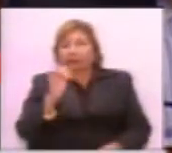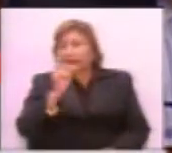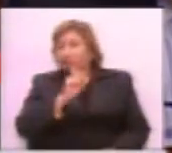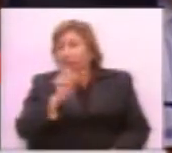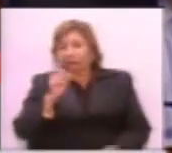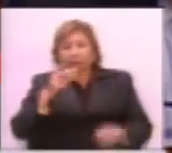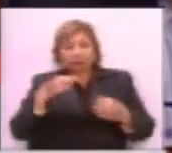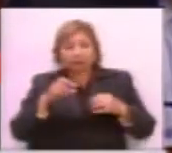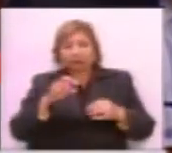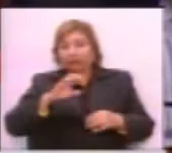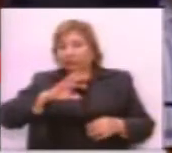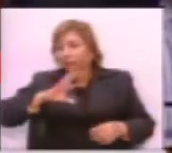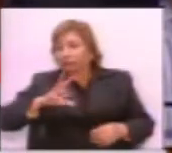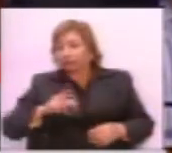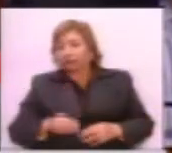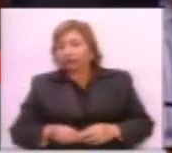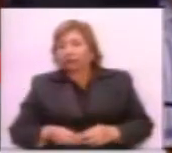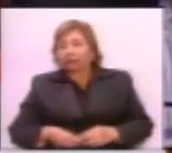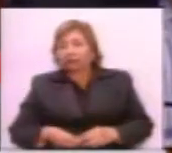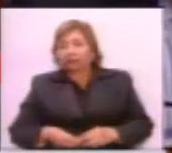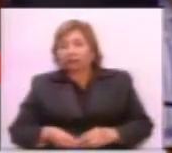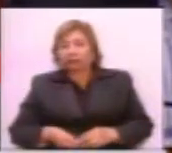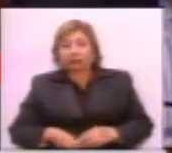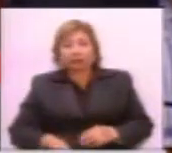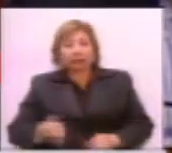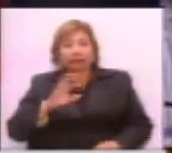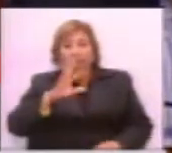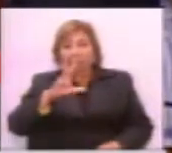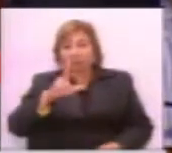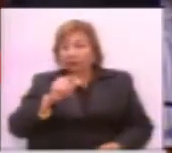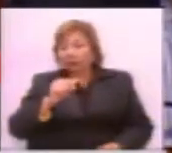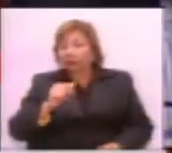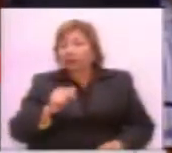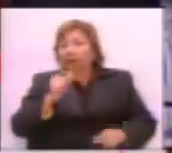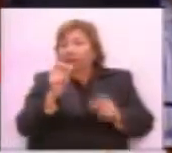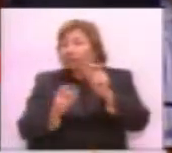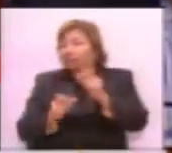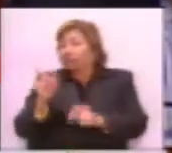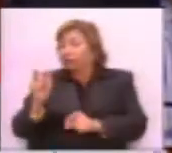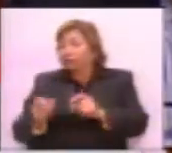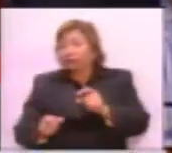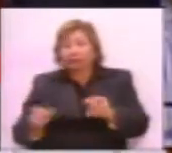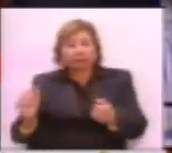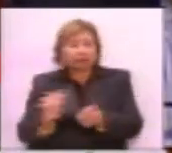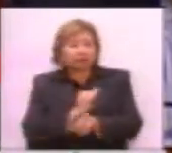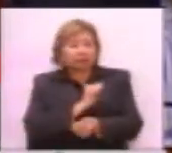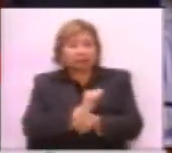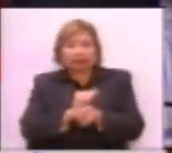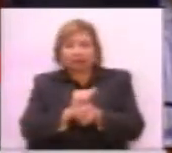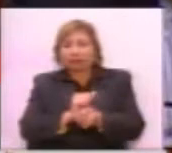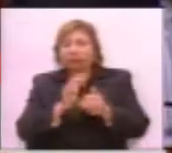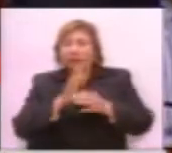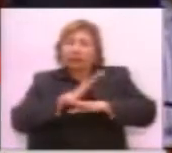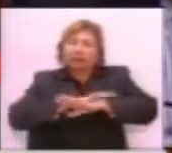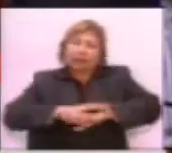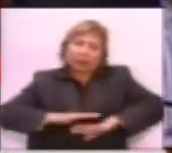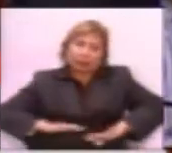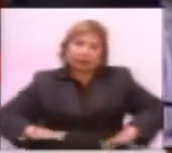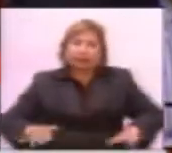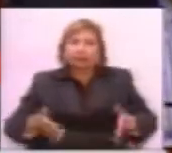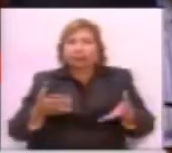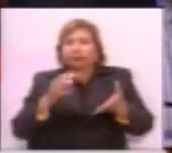permitir que delincuentes que se roban la vida de la gente, que destruyen la tranquilidad del